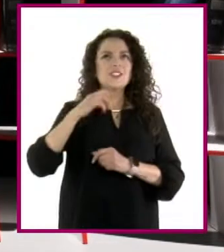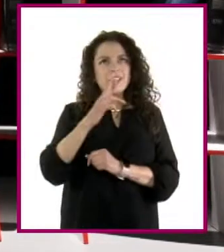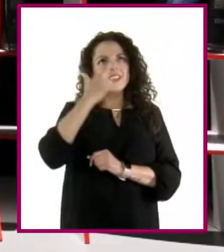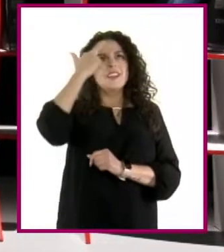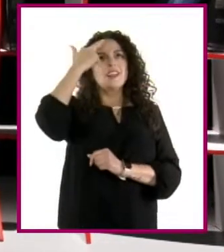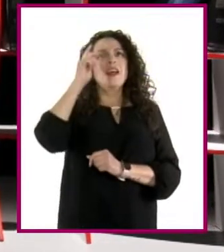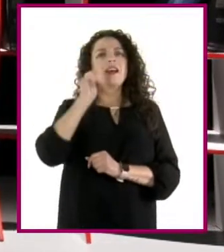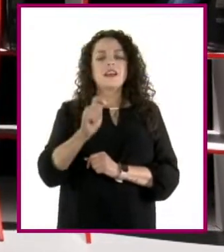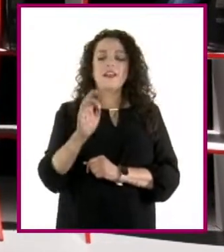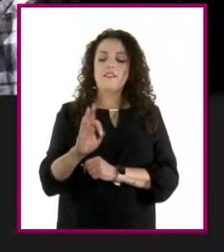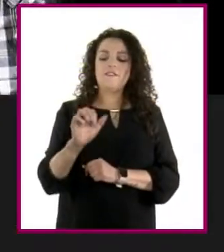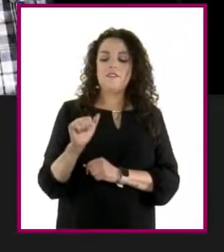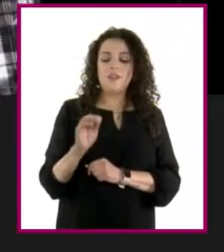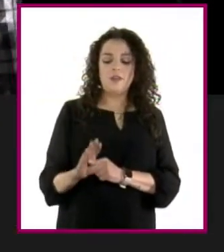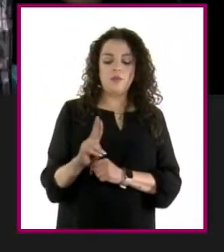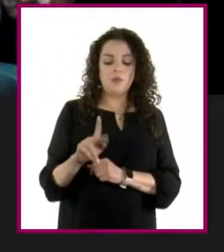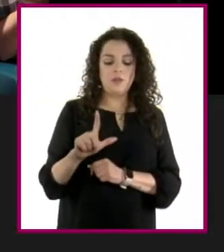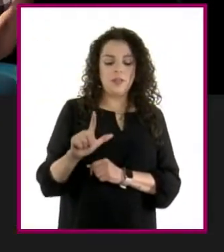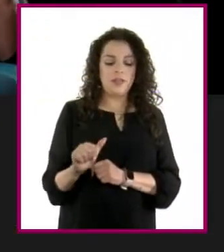una fábula.